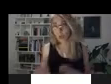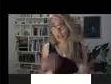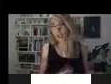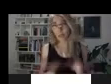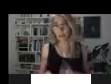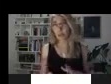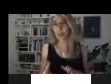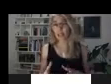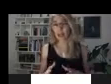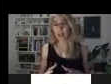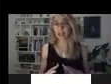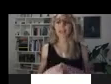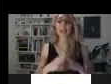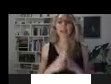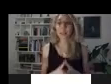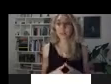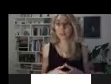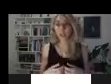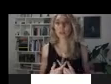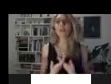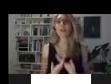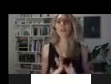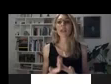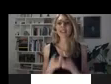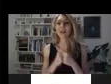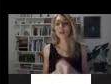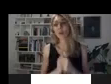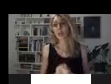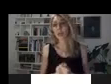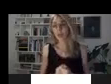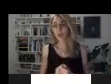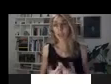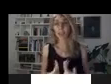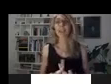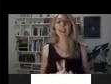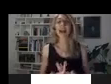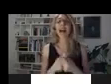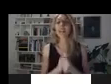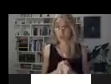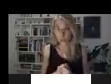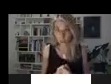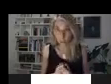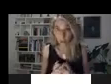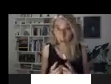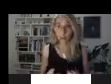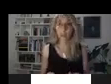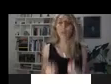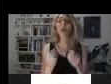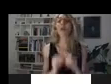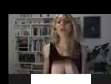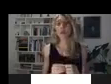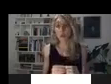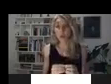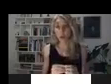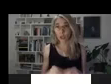cada una de las responsabilidades esté por escrito, porque lo que estamos buscando es la asociatividad,